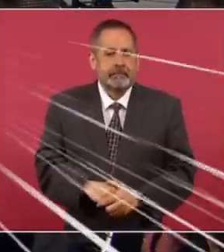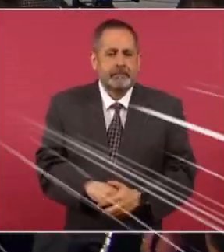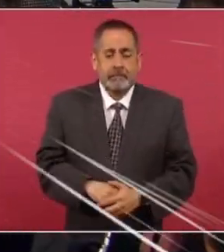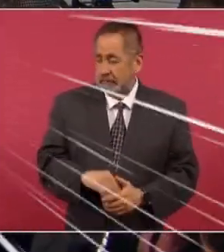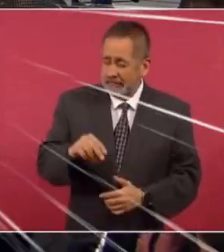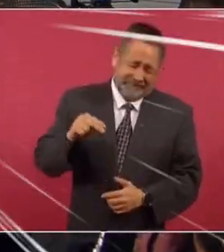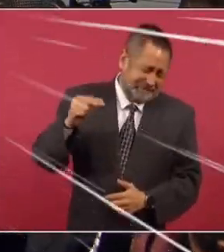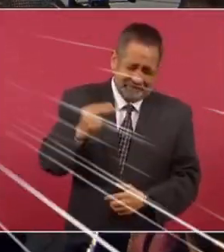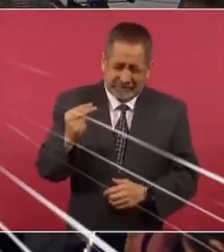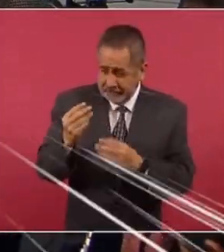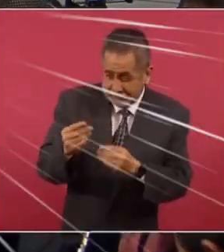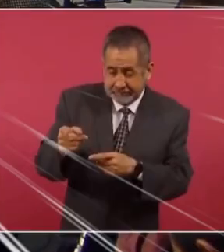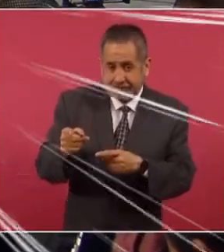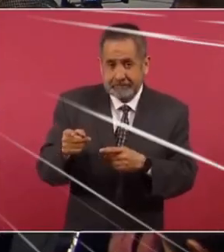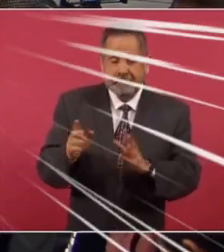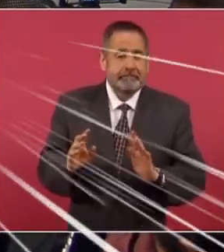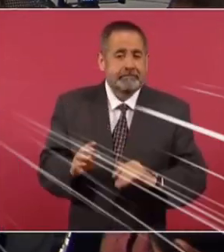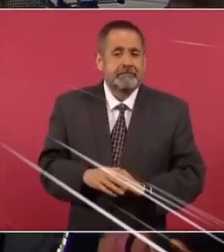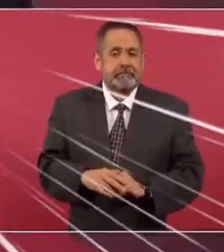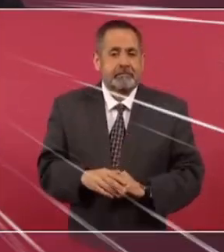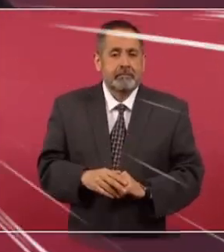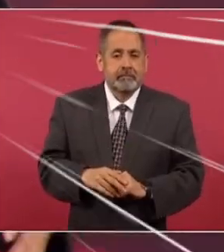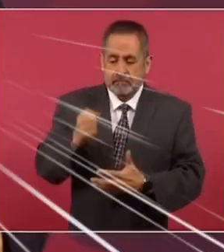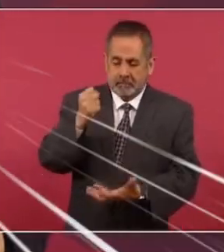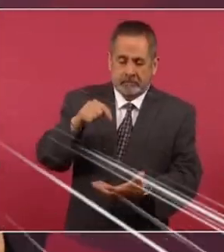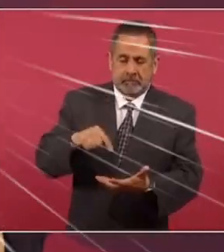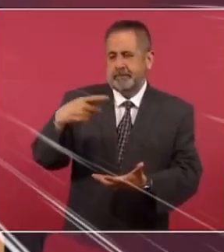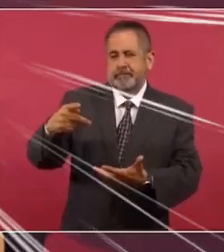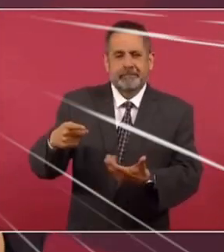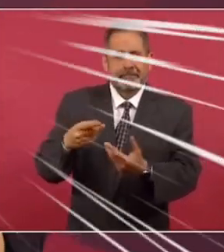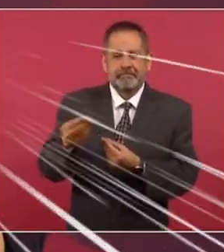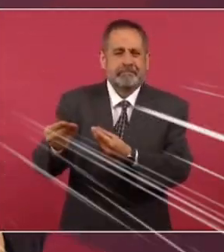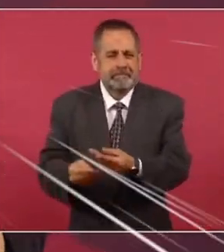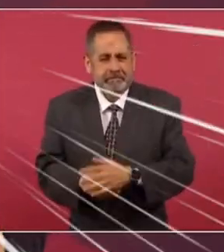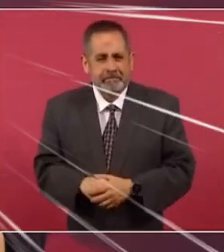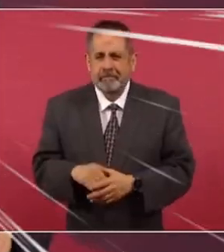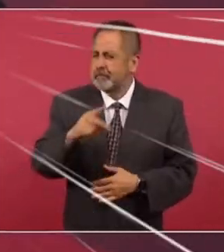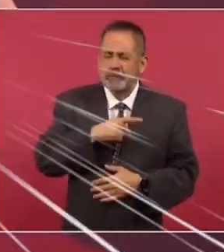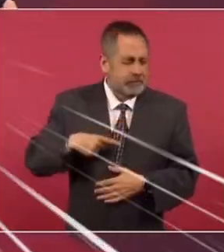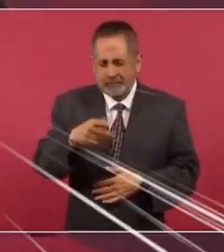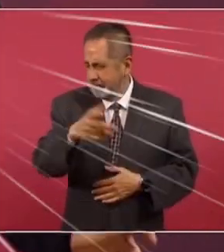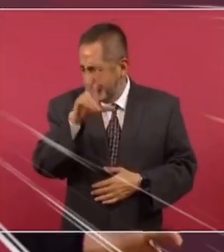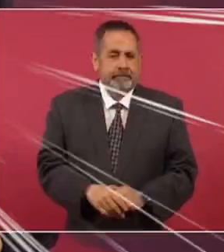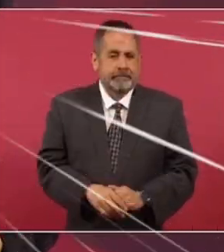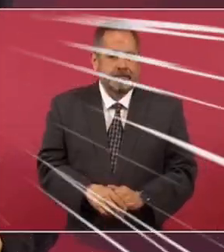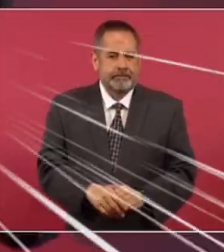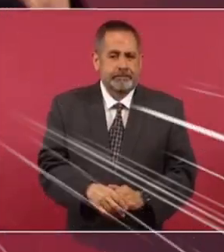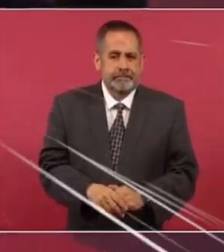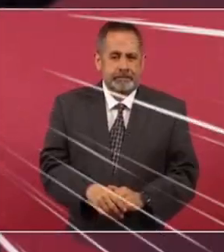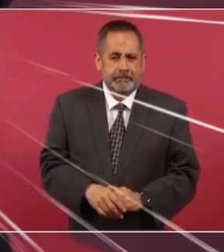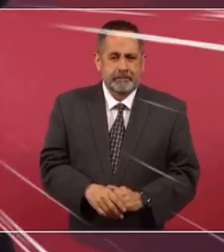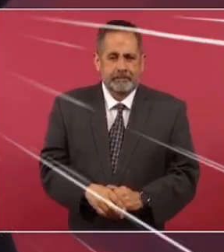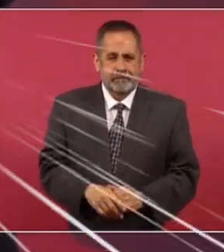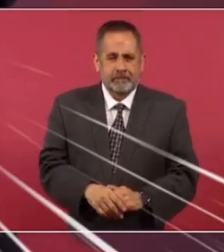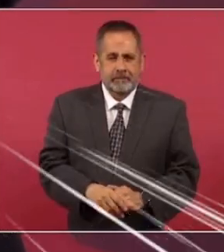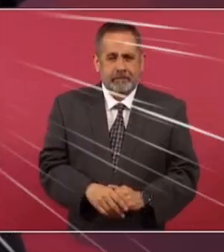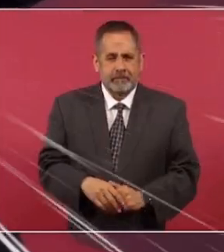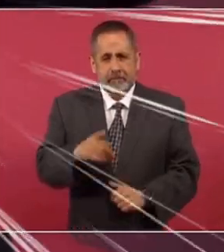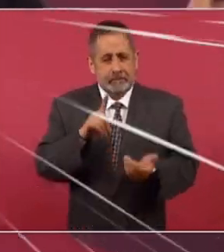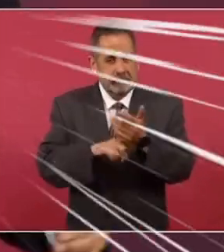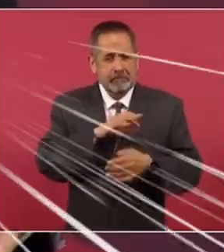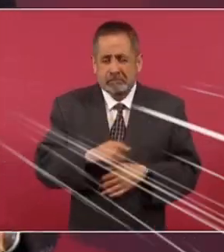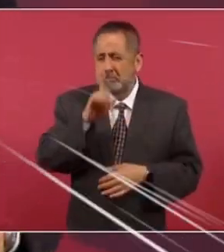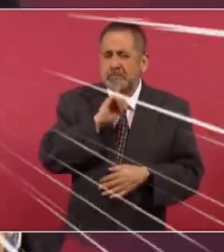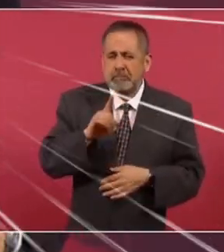muy, muy, muy necesitados, pues, bueno, es dinero del presupuesto. No se debe de hacer, pero está permitido decir una mentira